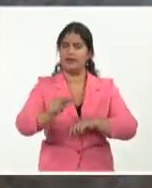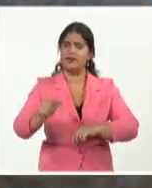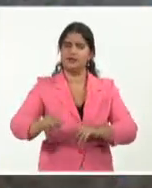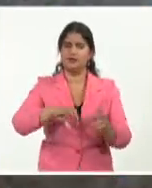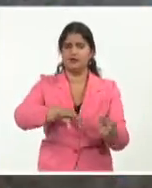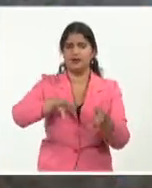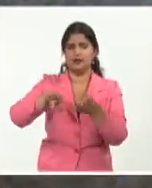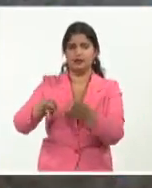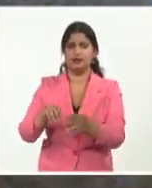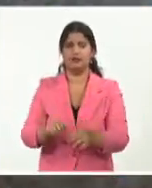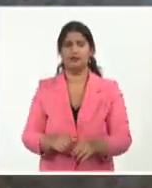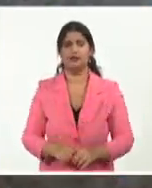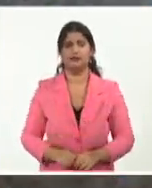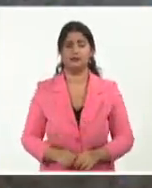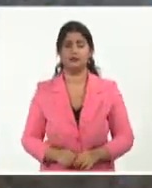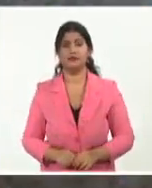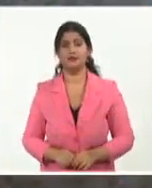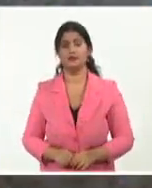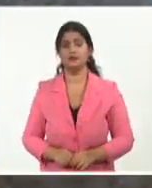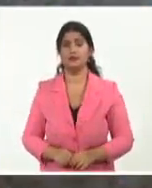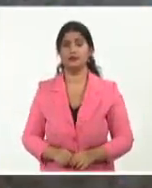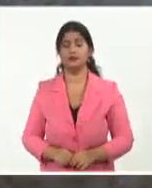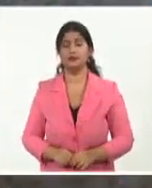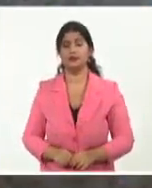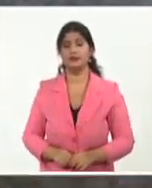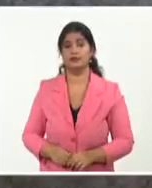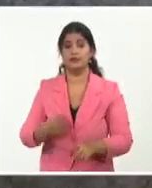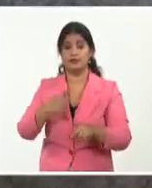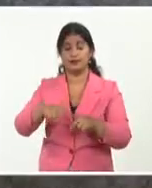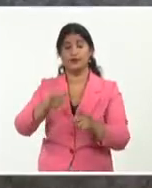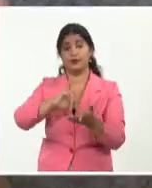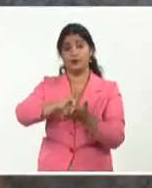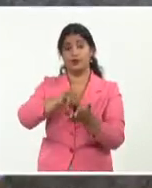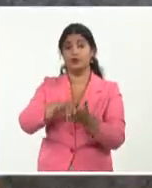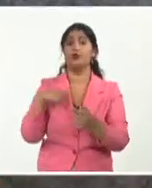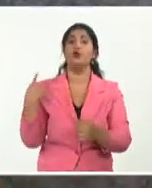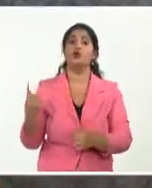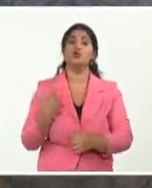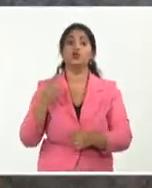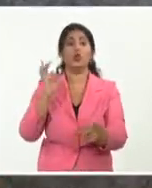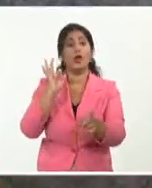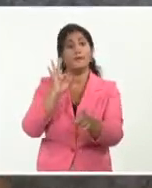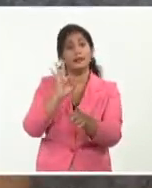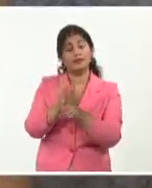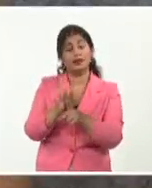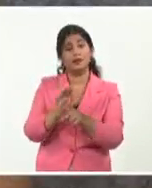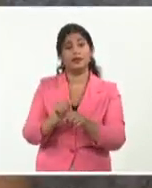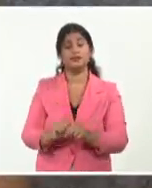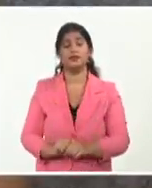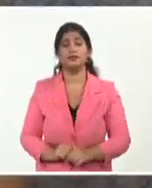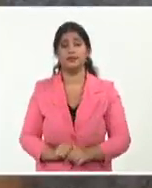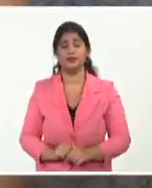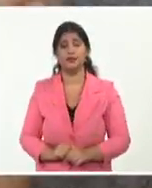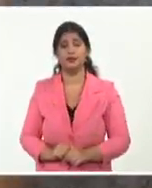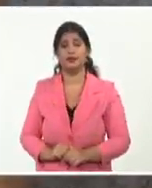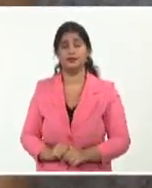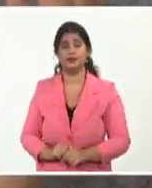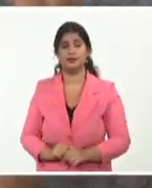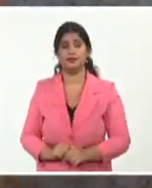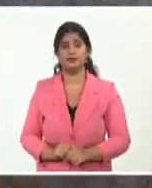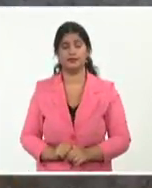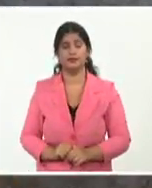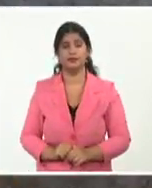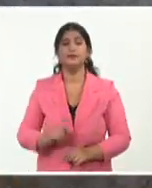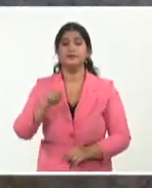también estamos comenzando ya a sembrar en los arrecifes con fragmentos directamente de